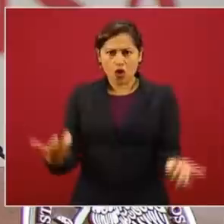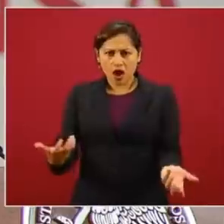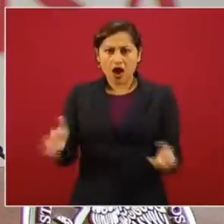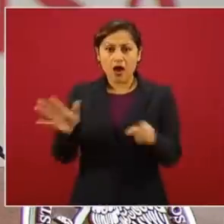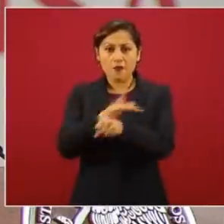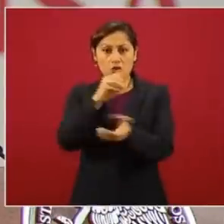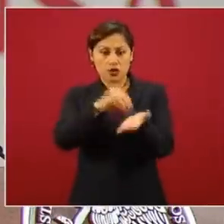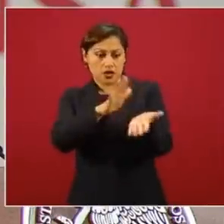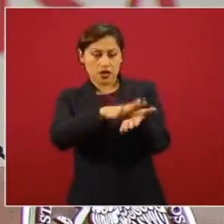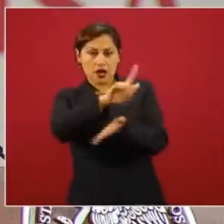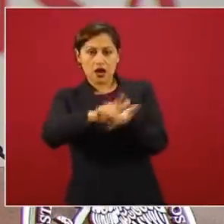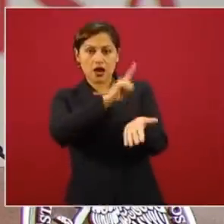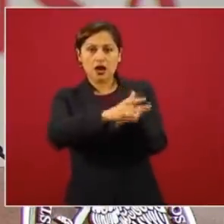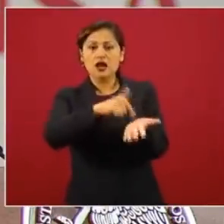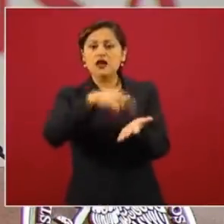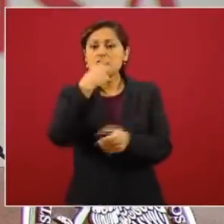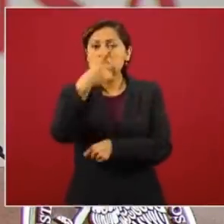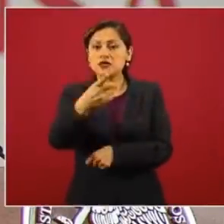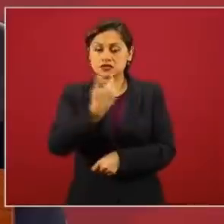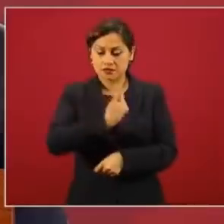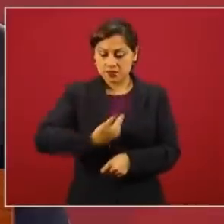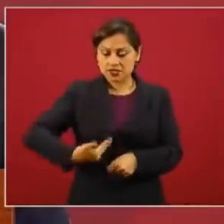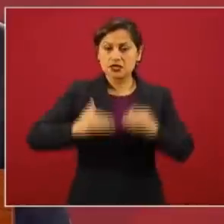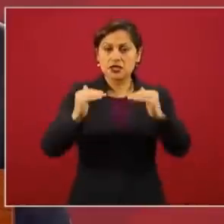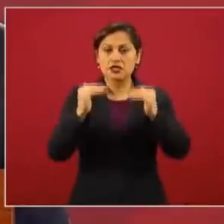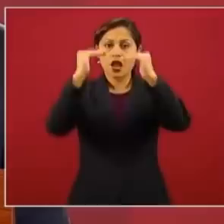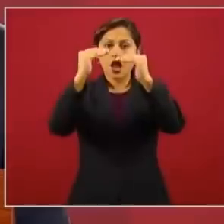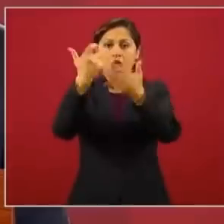amparos porque era un exceso.